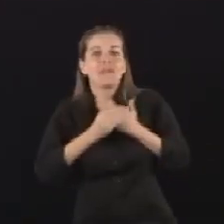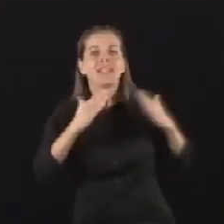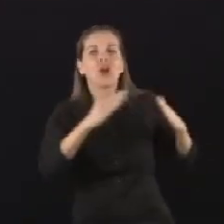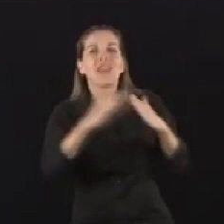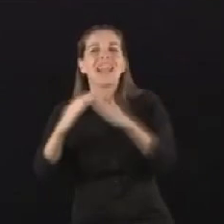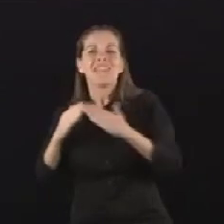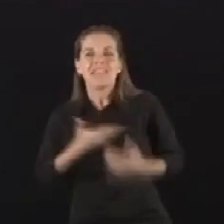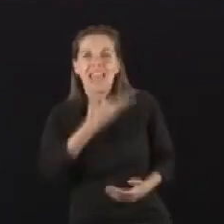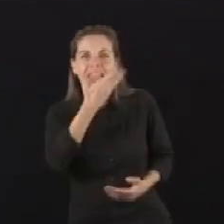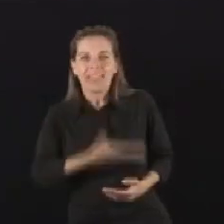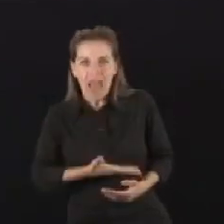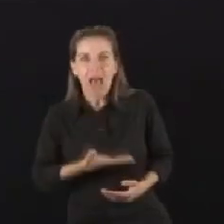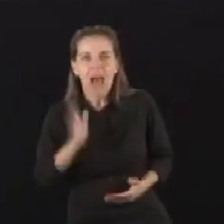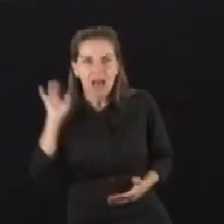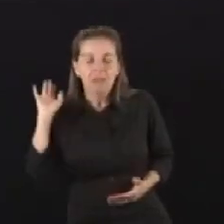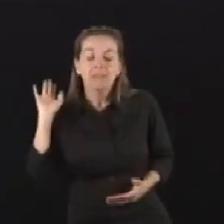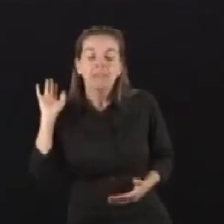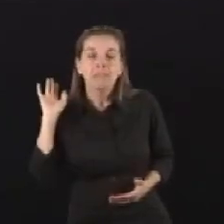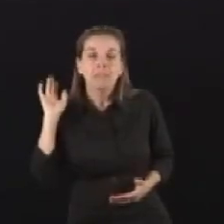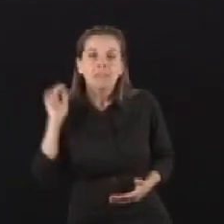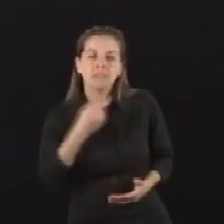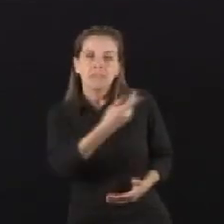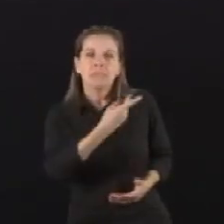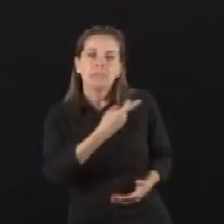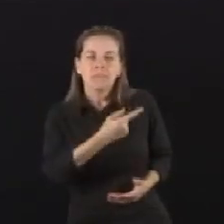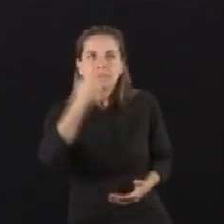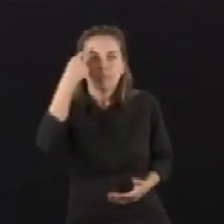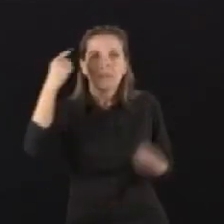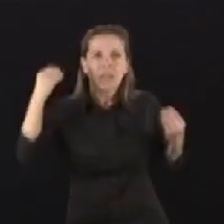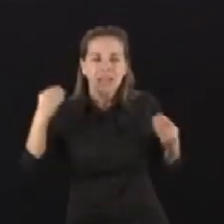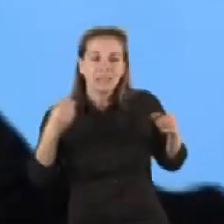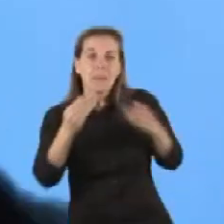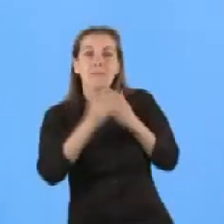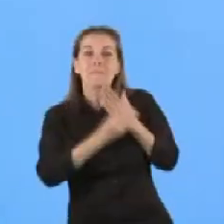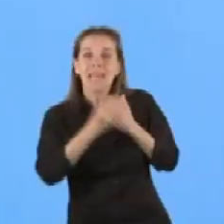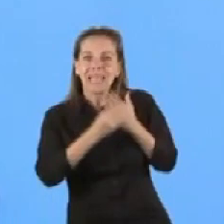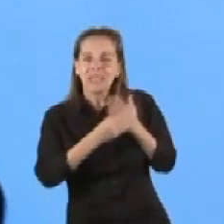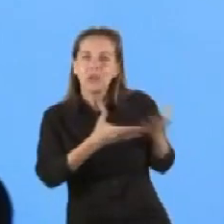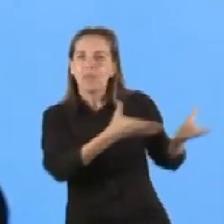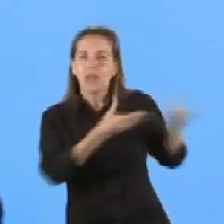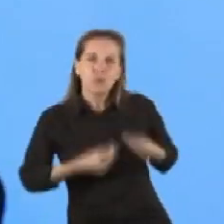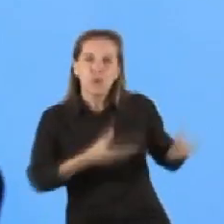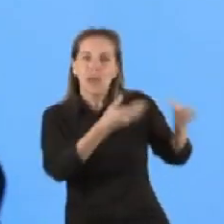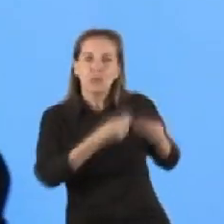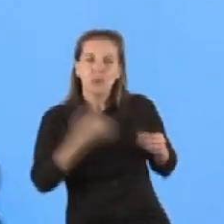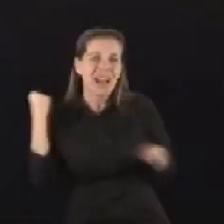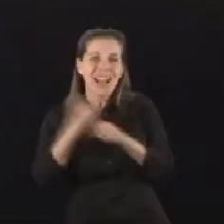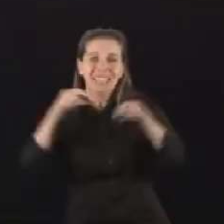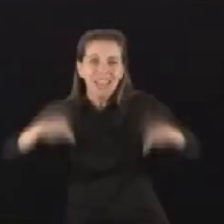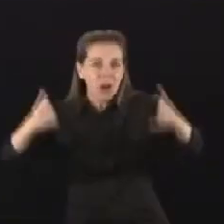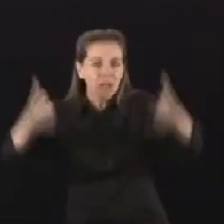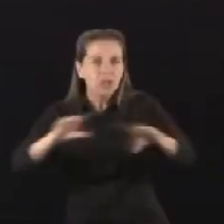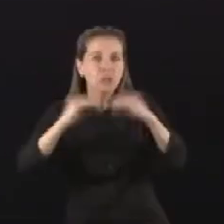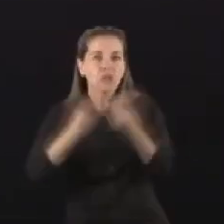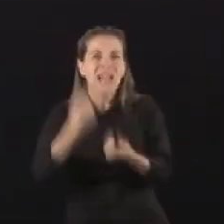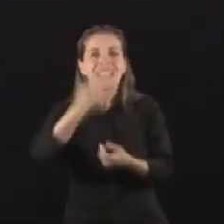un bonaerense formidable, que ya me ha ayudado a hacer 117.000 casas